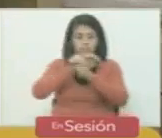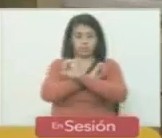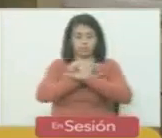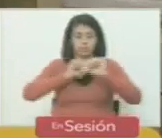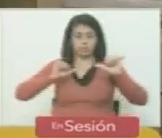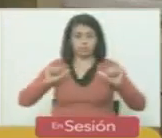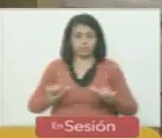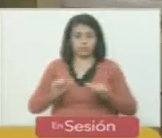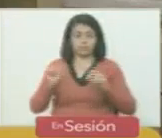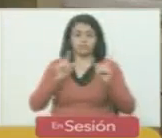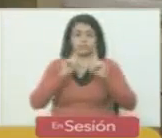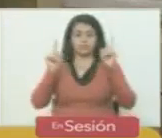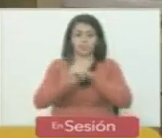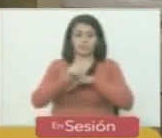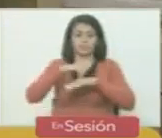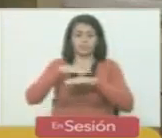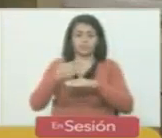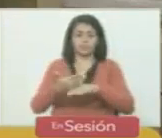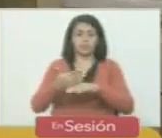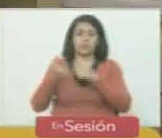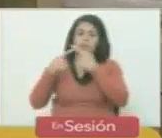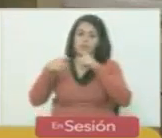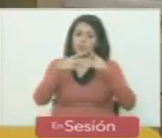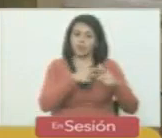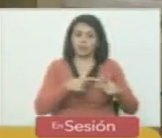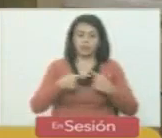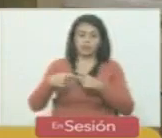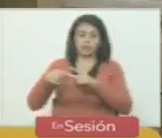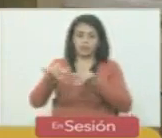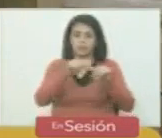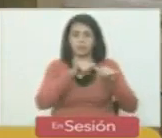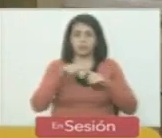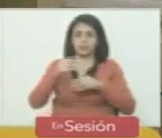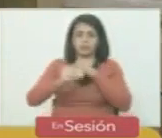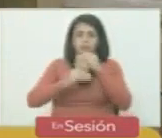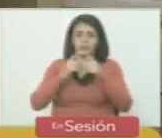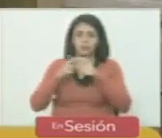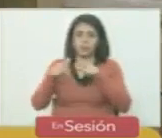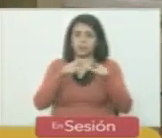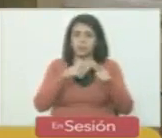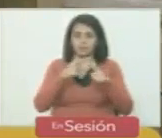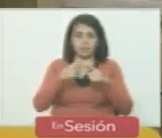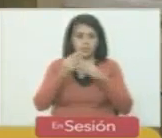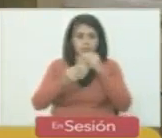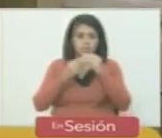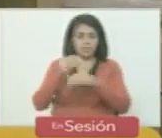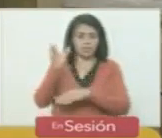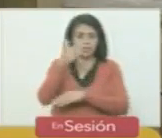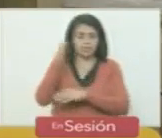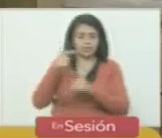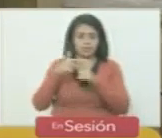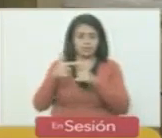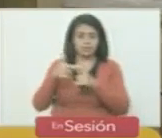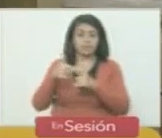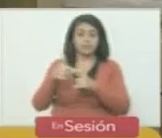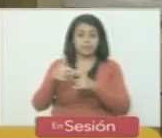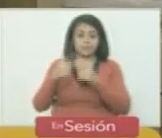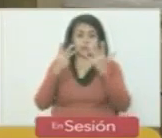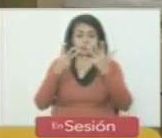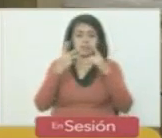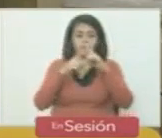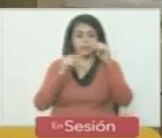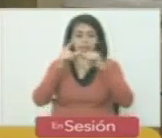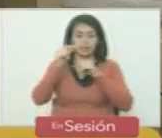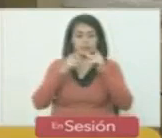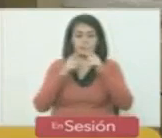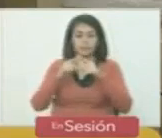cívico-militar, por convicción, sin distinción y sin discriminación alguna, izaron la bandera tricolor con las 8